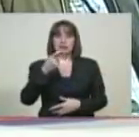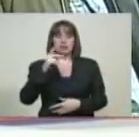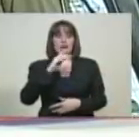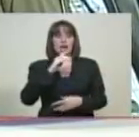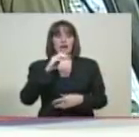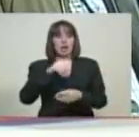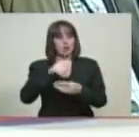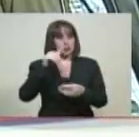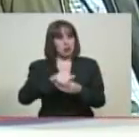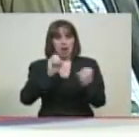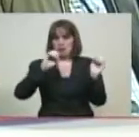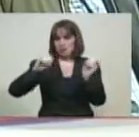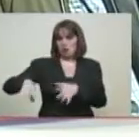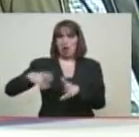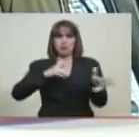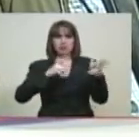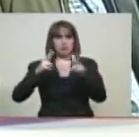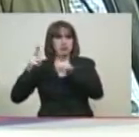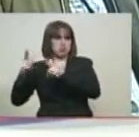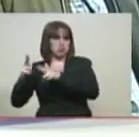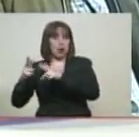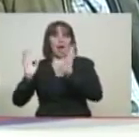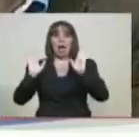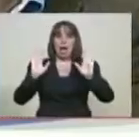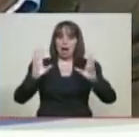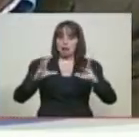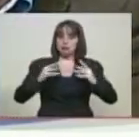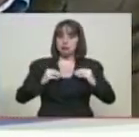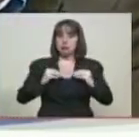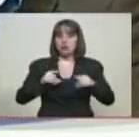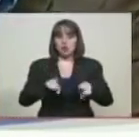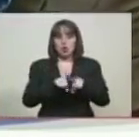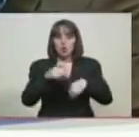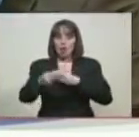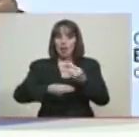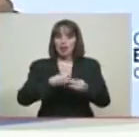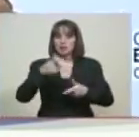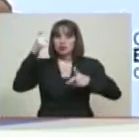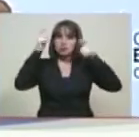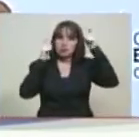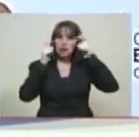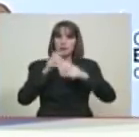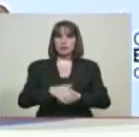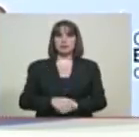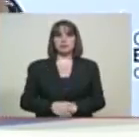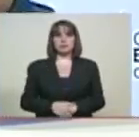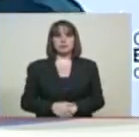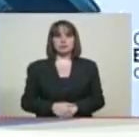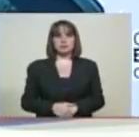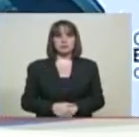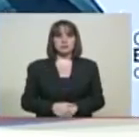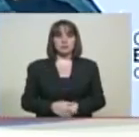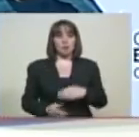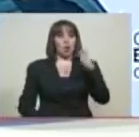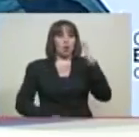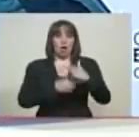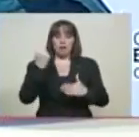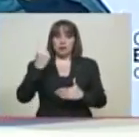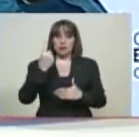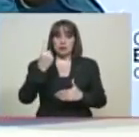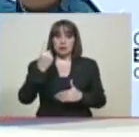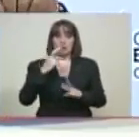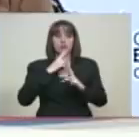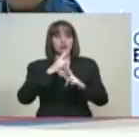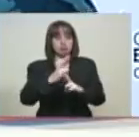armas igual hizo el comandante chávez una vez indultado